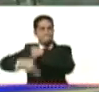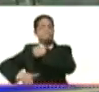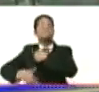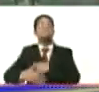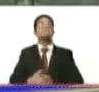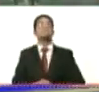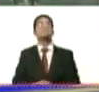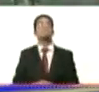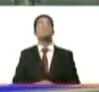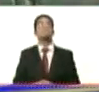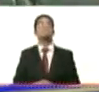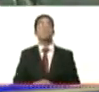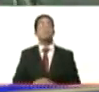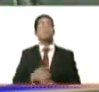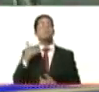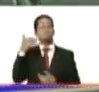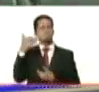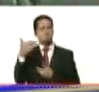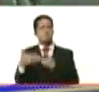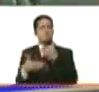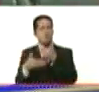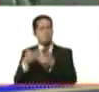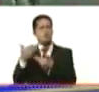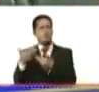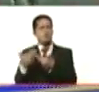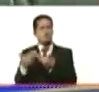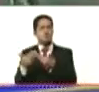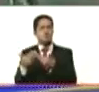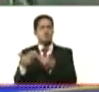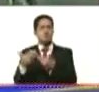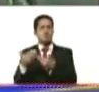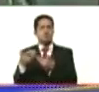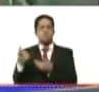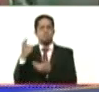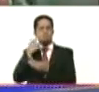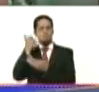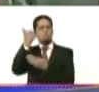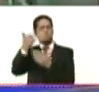venía incubándose el proyecto de Bolívar.